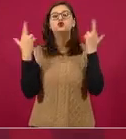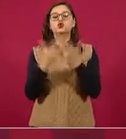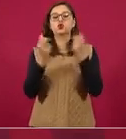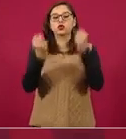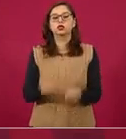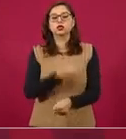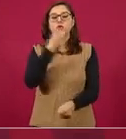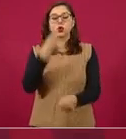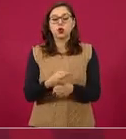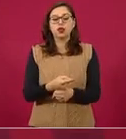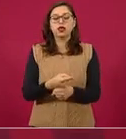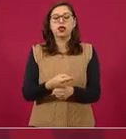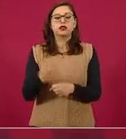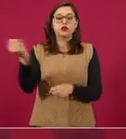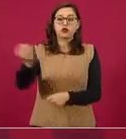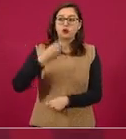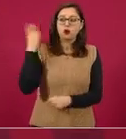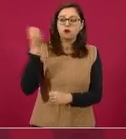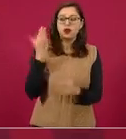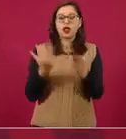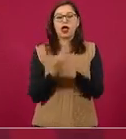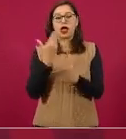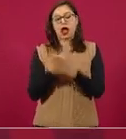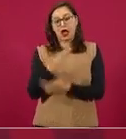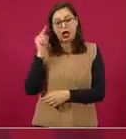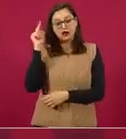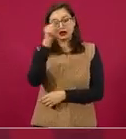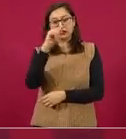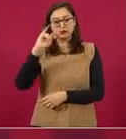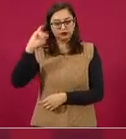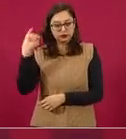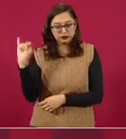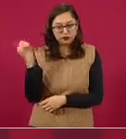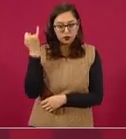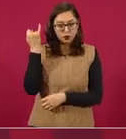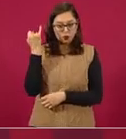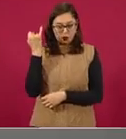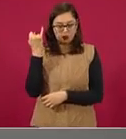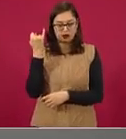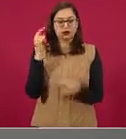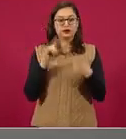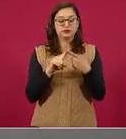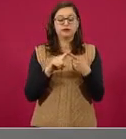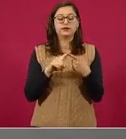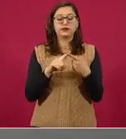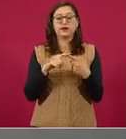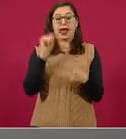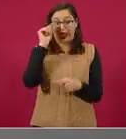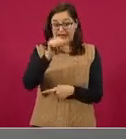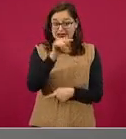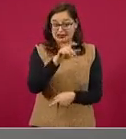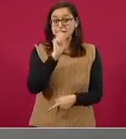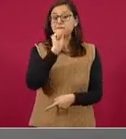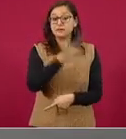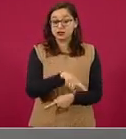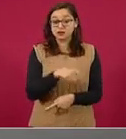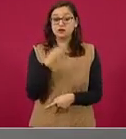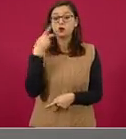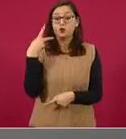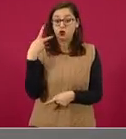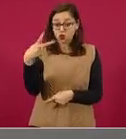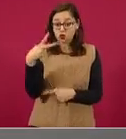Y vamos en Tijuana también a supervisar dos obras que se están